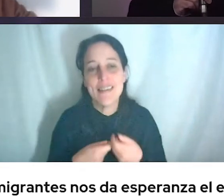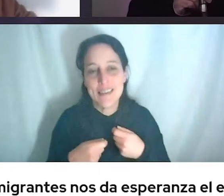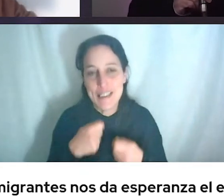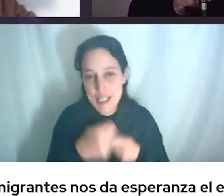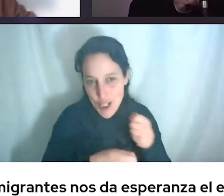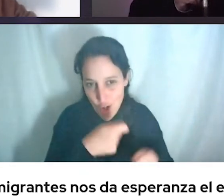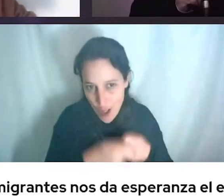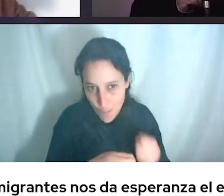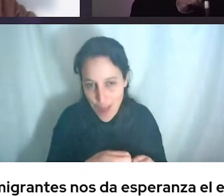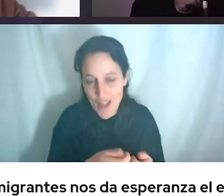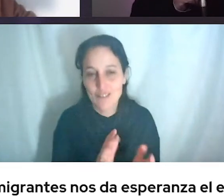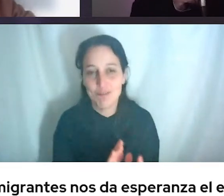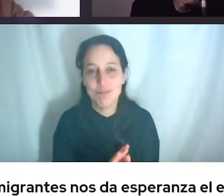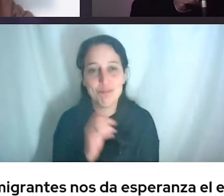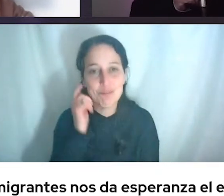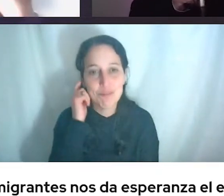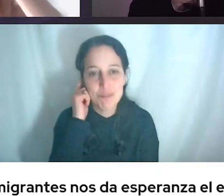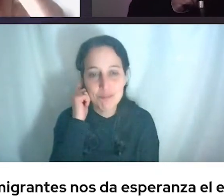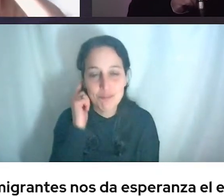Sí, sin dudas,